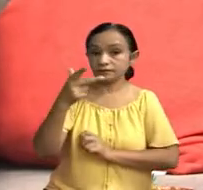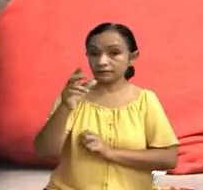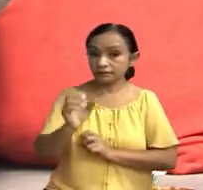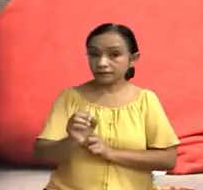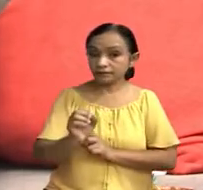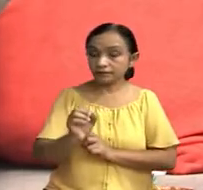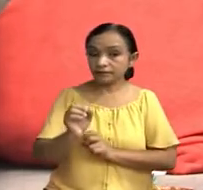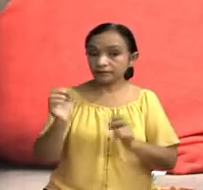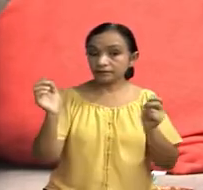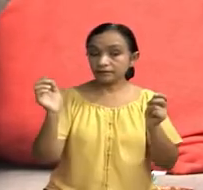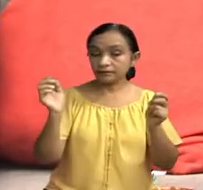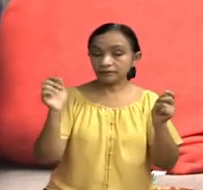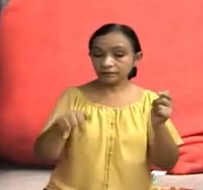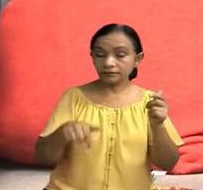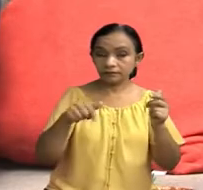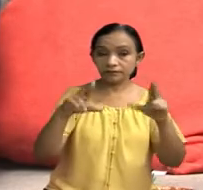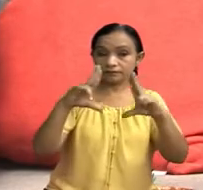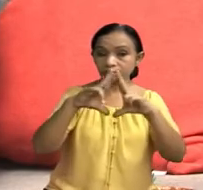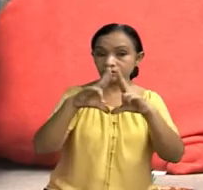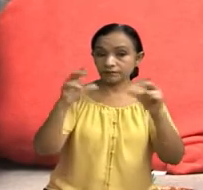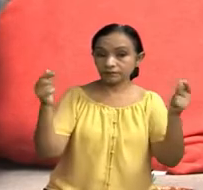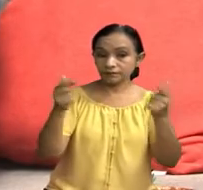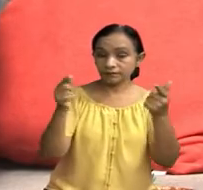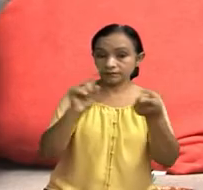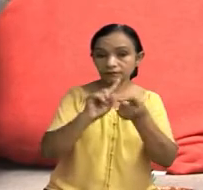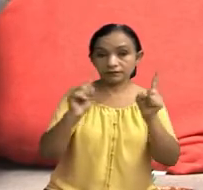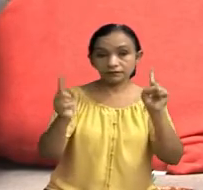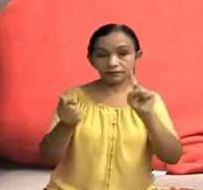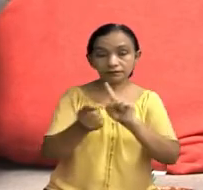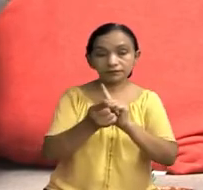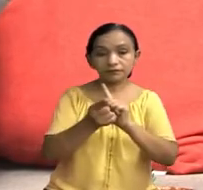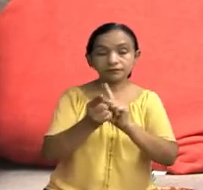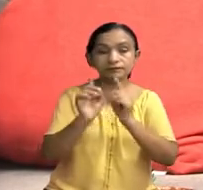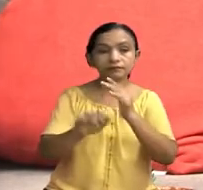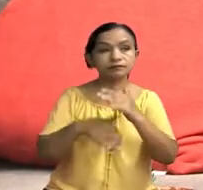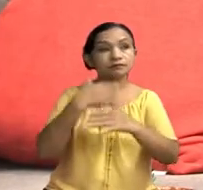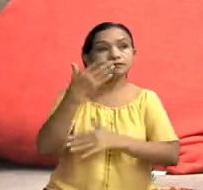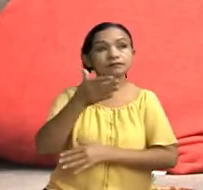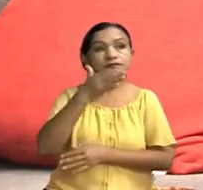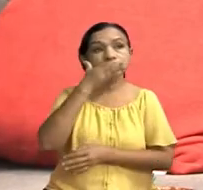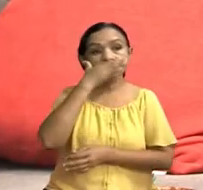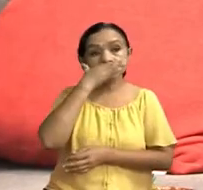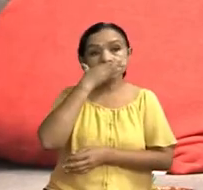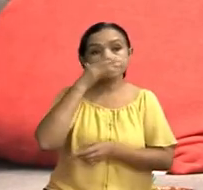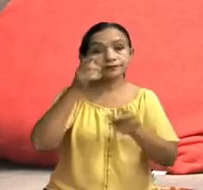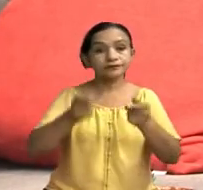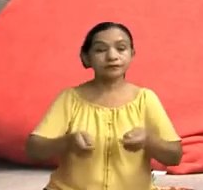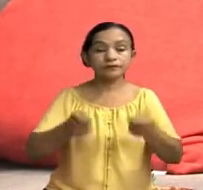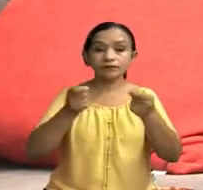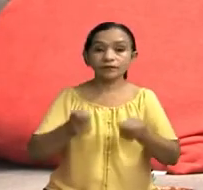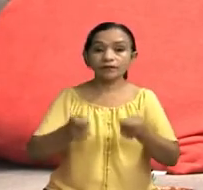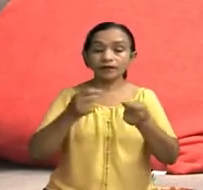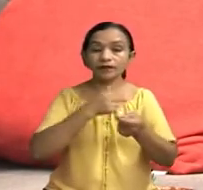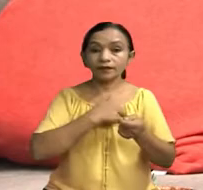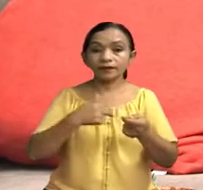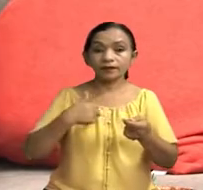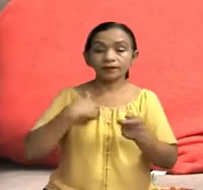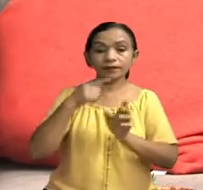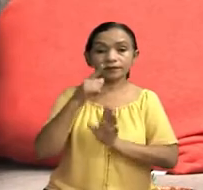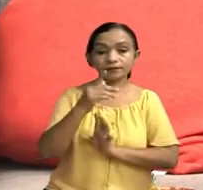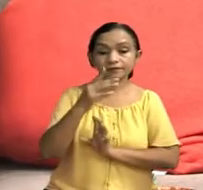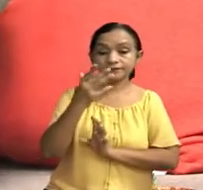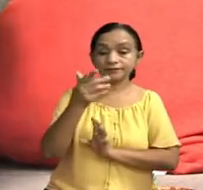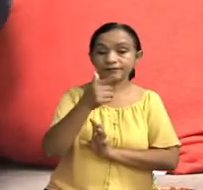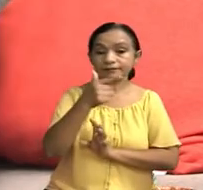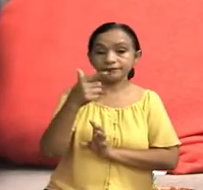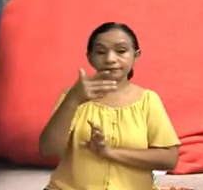hubo revolución en Nicaragua, sino que también a partir de la revolución sandinista y de la revolución de Granada, que triunfó también en 1979